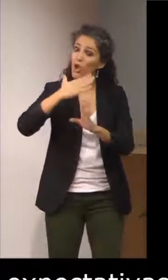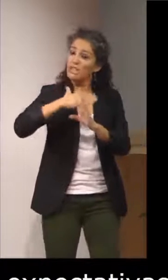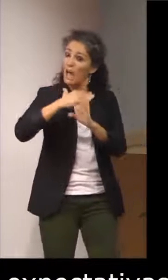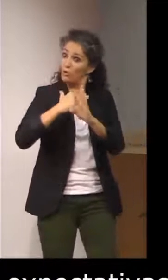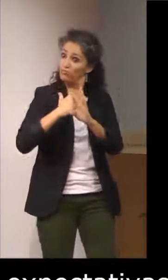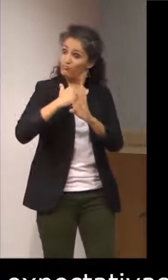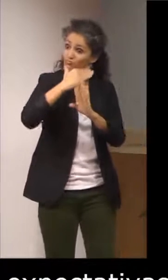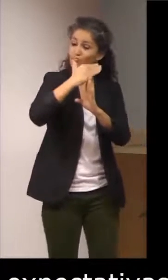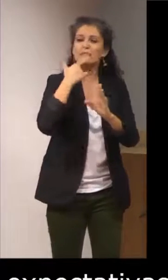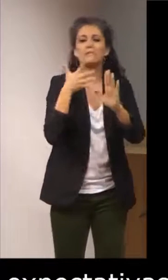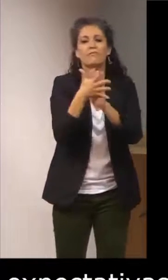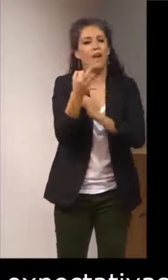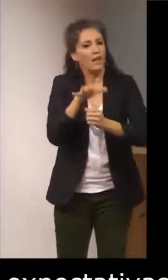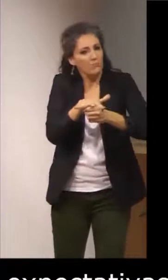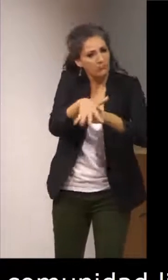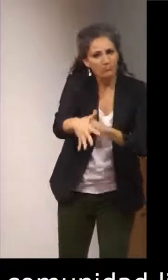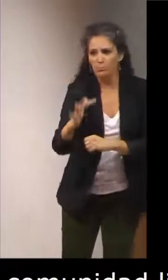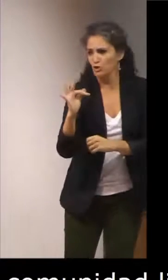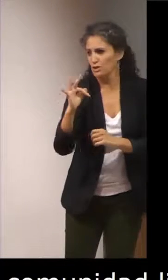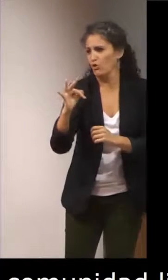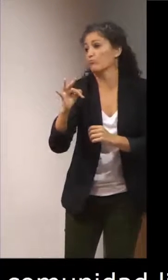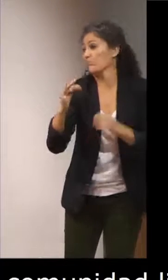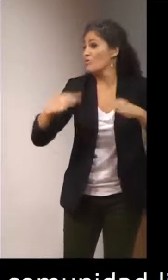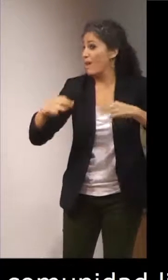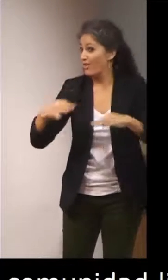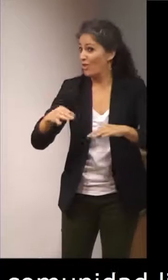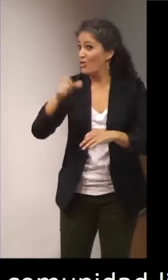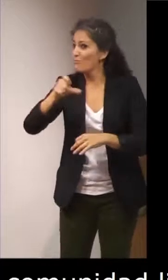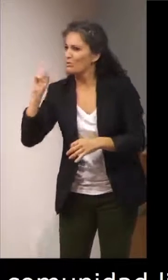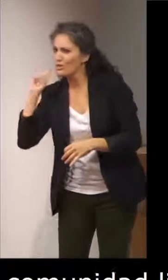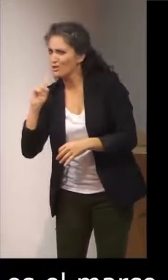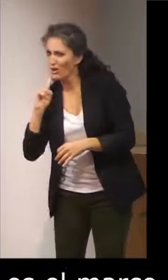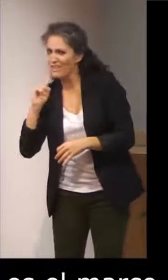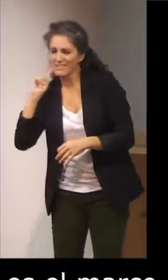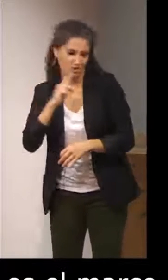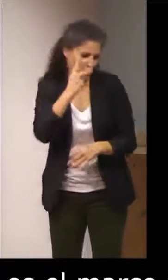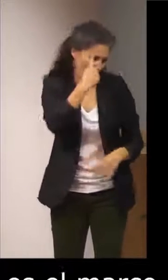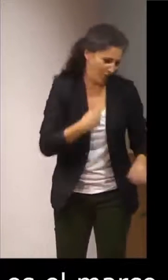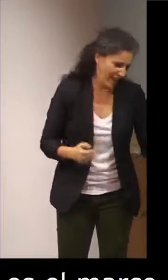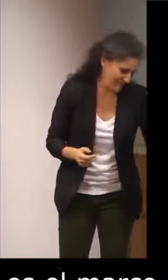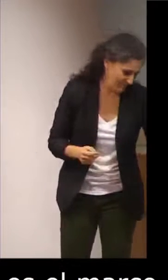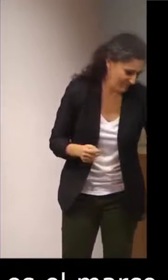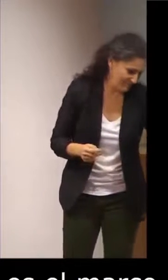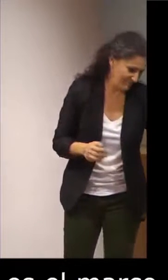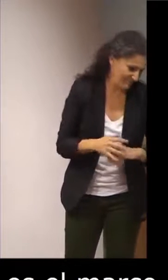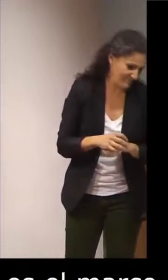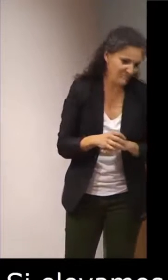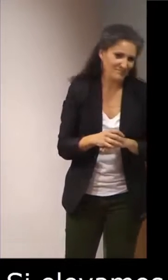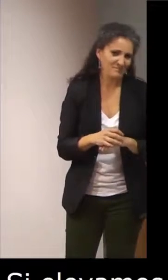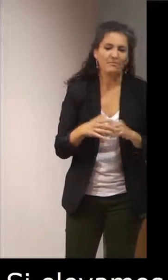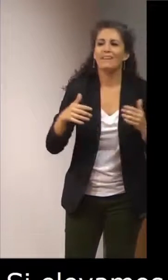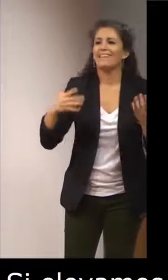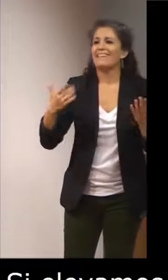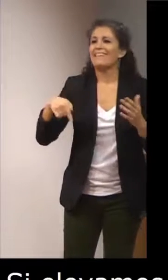conseguir ese objetivo. Si elevamos el estatus de la lengua de signos en este ámbito, redundará positivamente en la